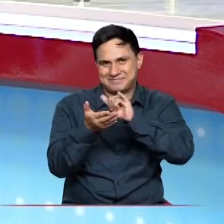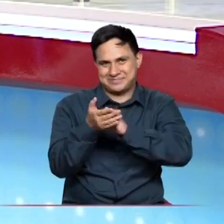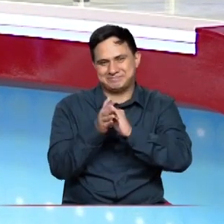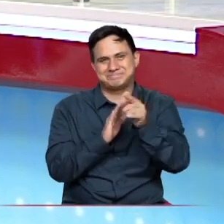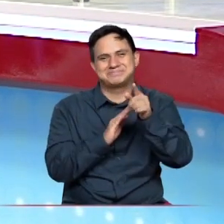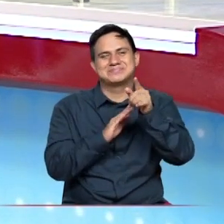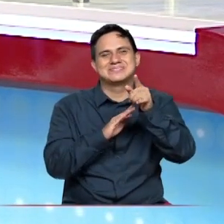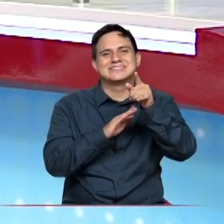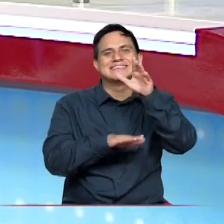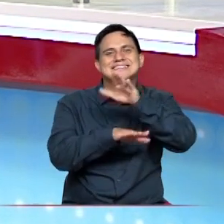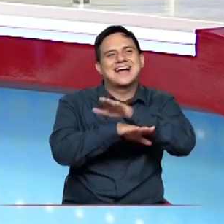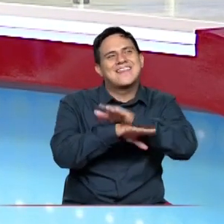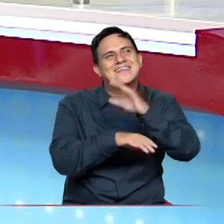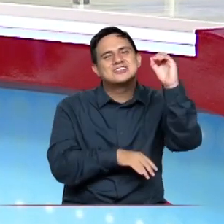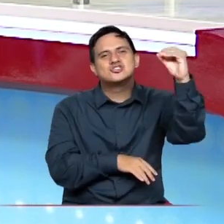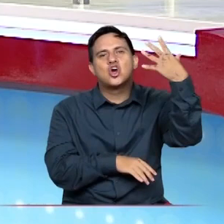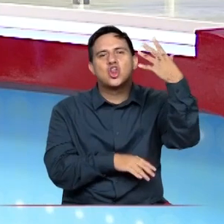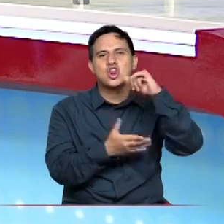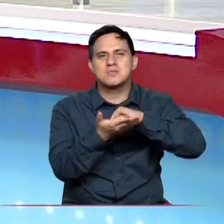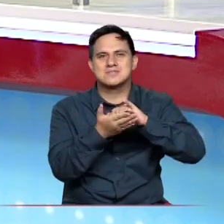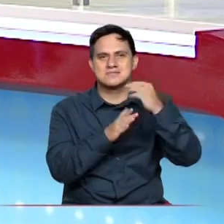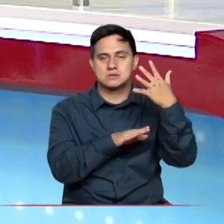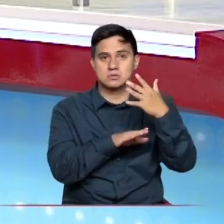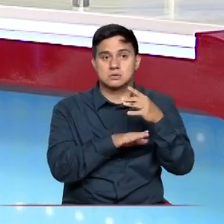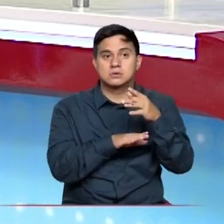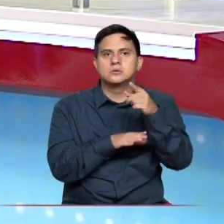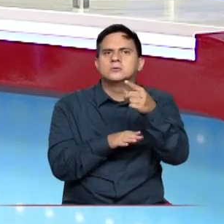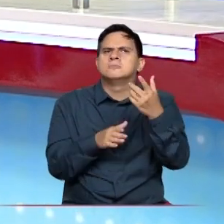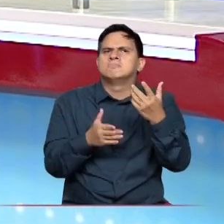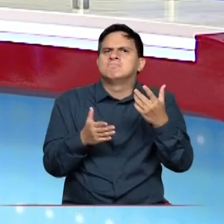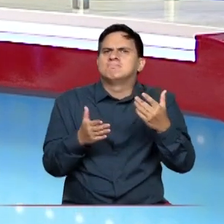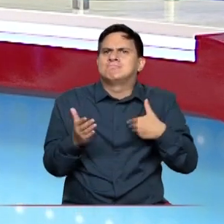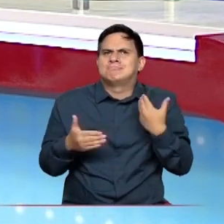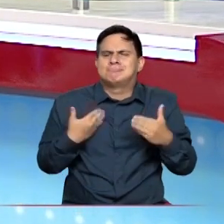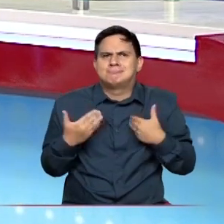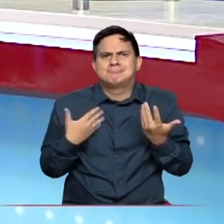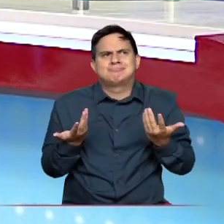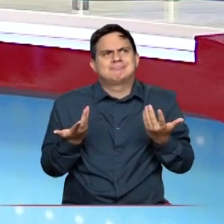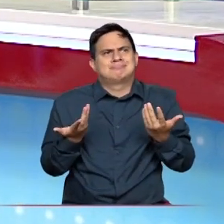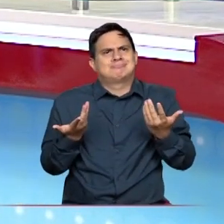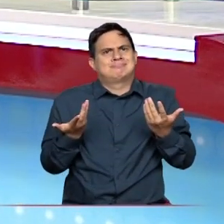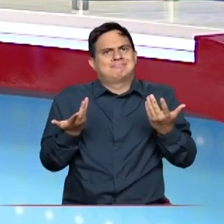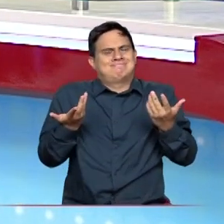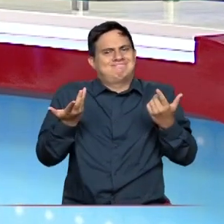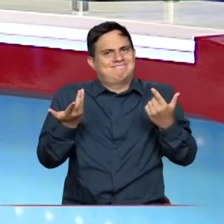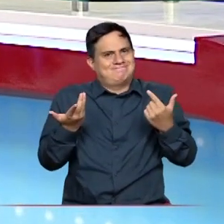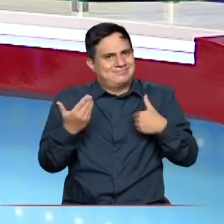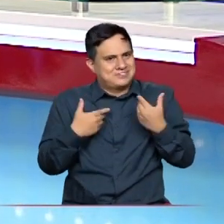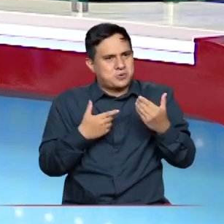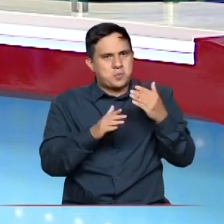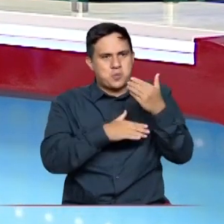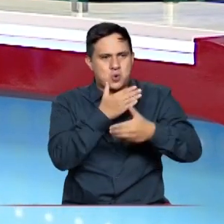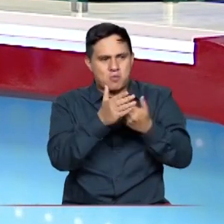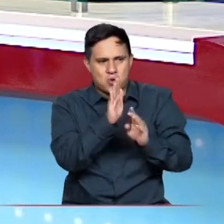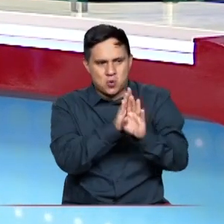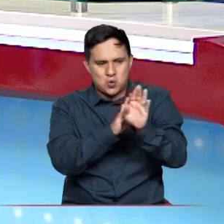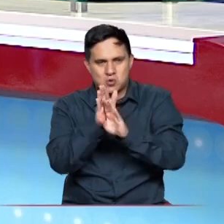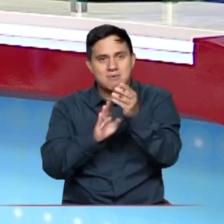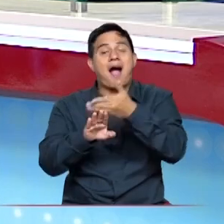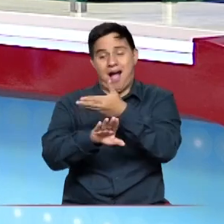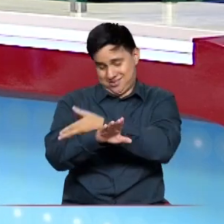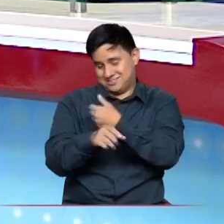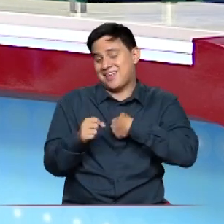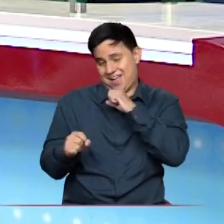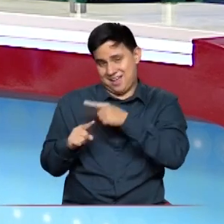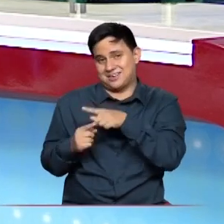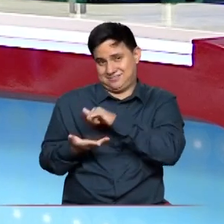Este formato se renueva. Moni, nos emociona mucho ver el crecimiento del programa que también fue nuestra casa. Así es,